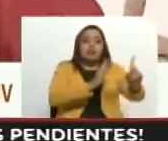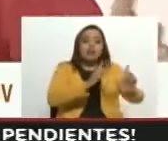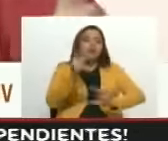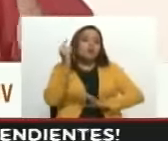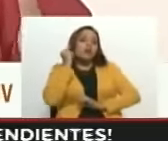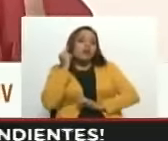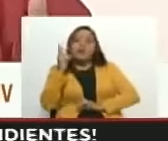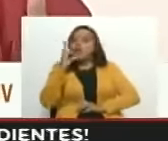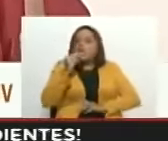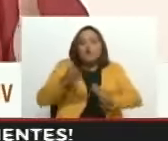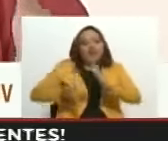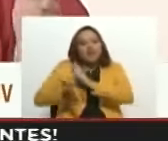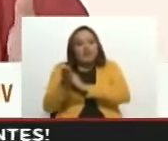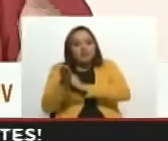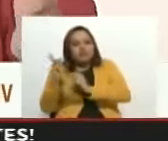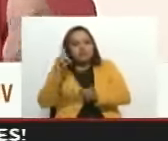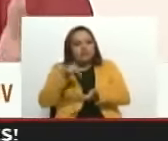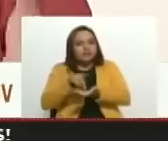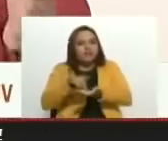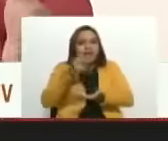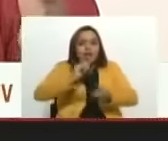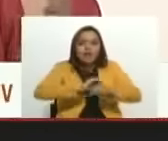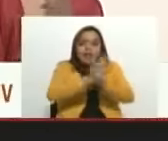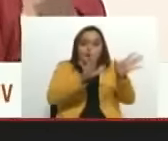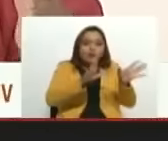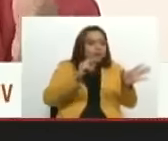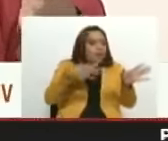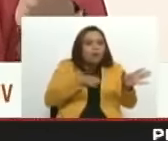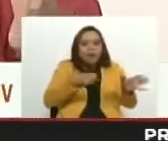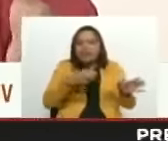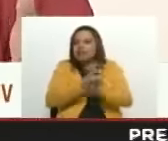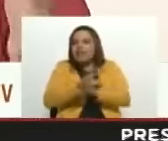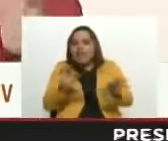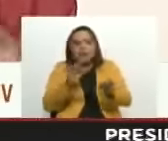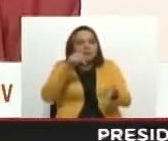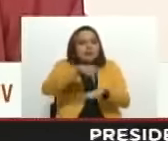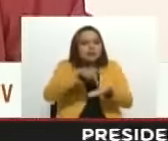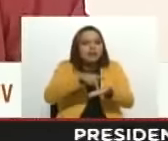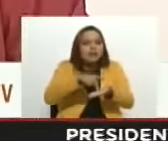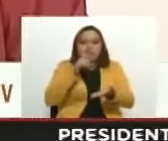que no va, que quede muy claro que no va, bajo ninguna circunstancia, no va.